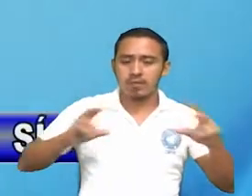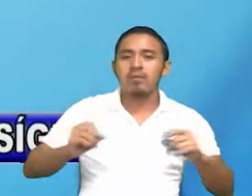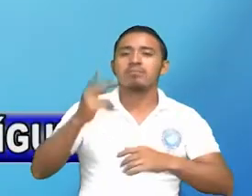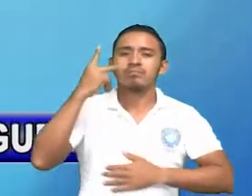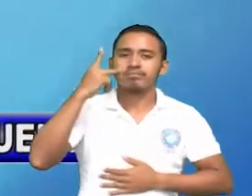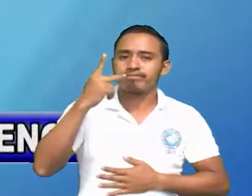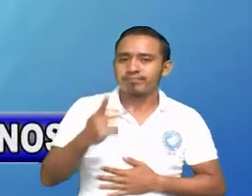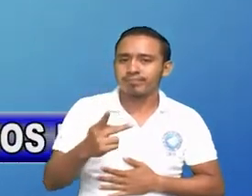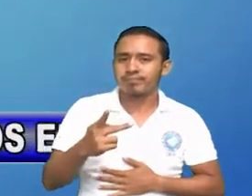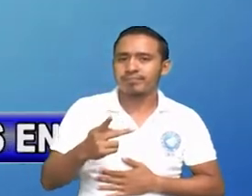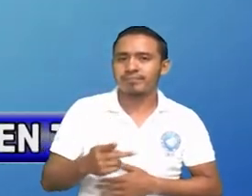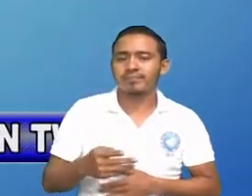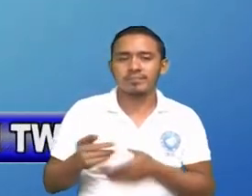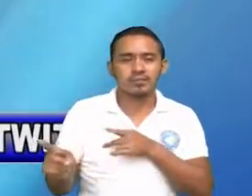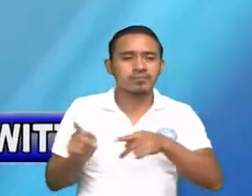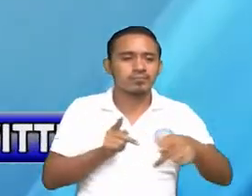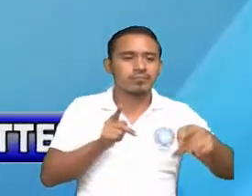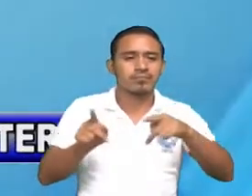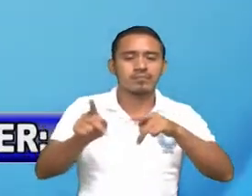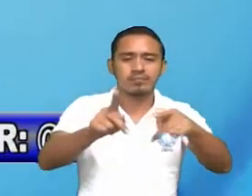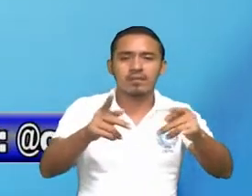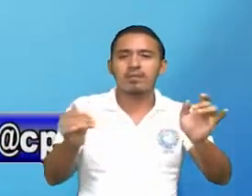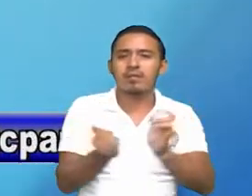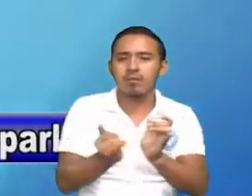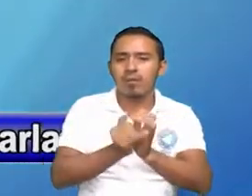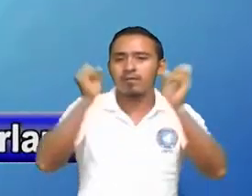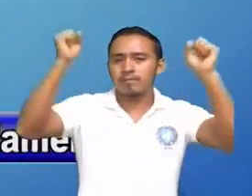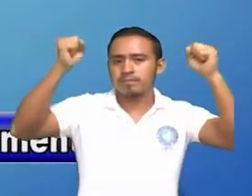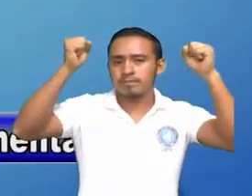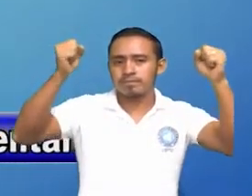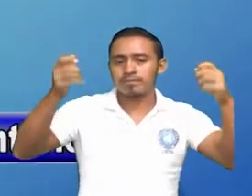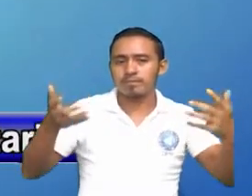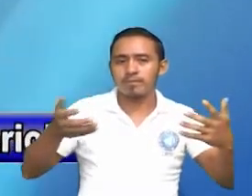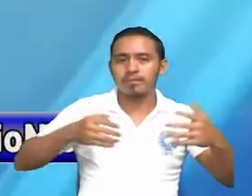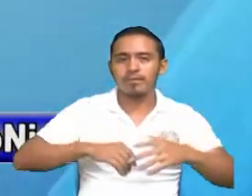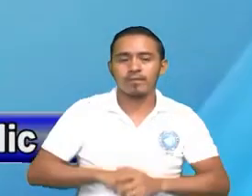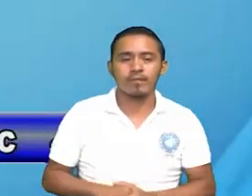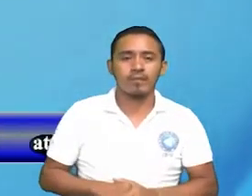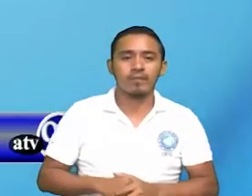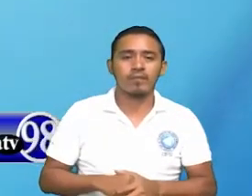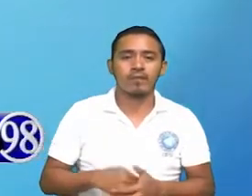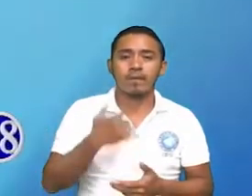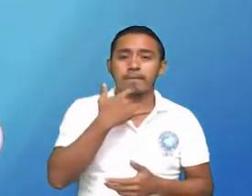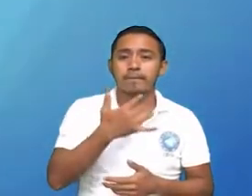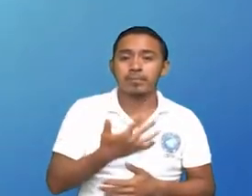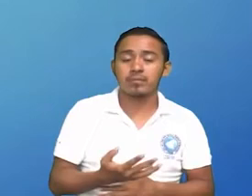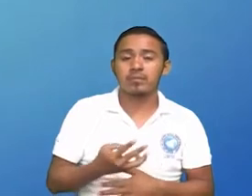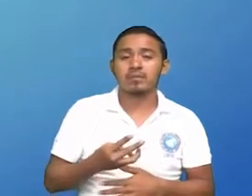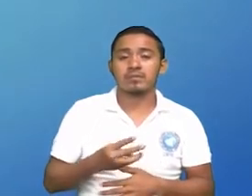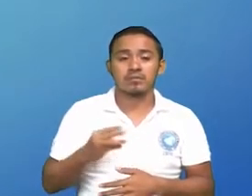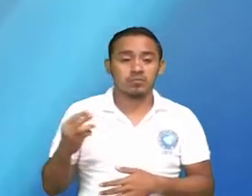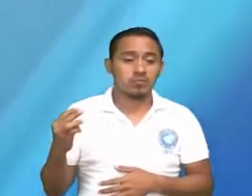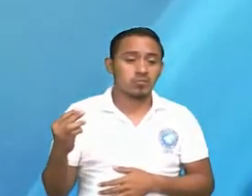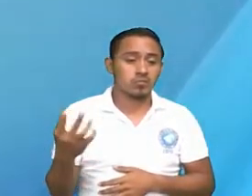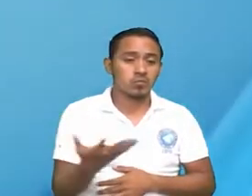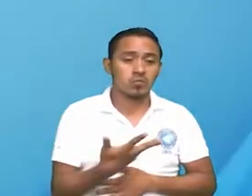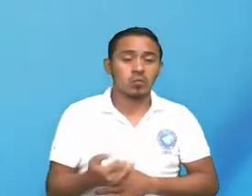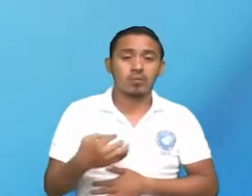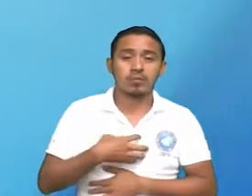vemos, paseamos, pero también ganamos, porque todos esos